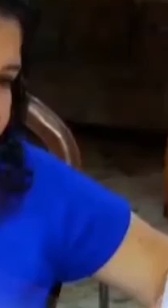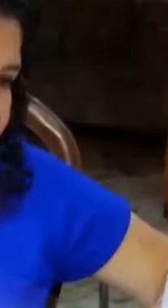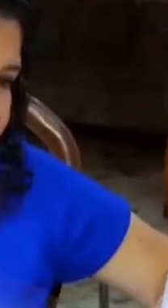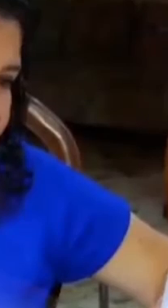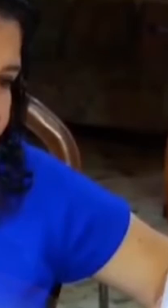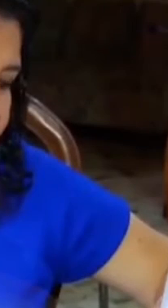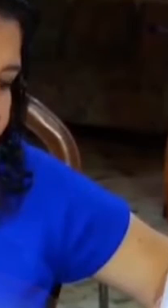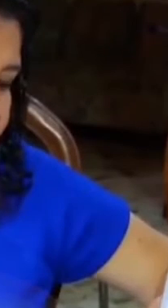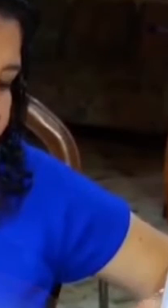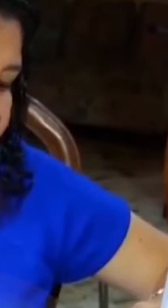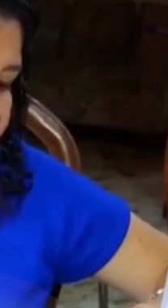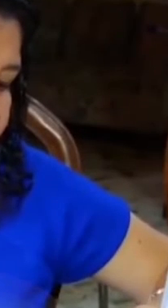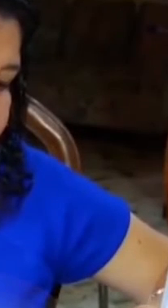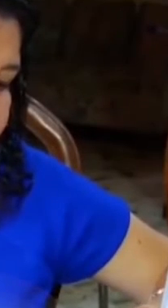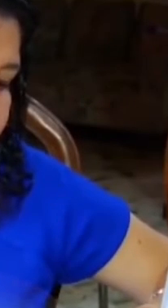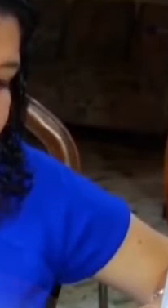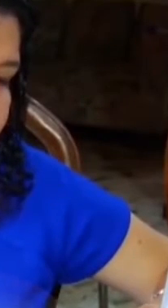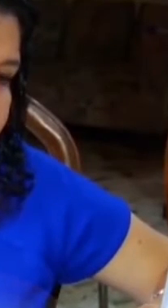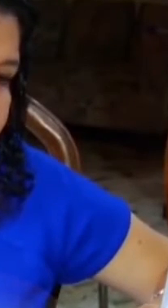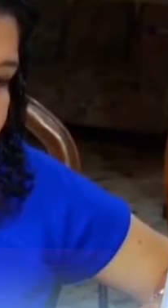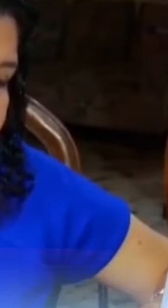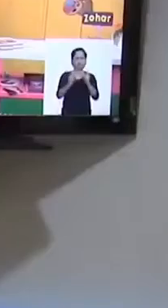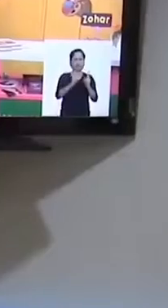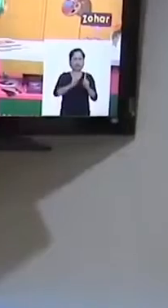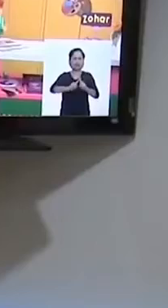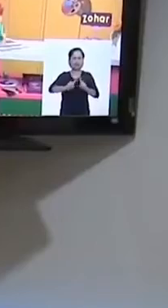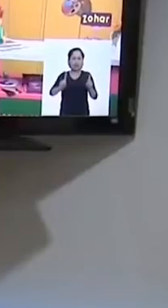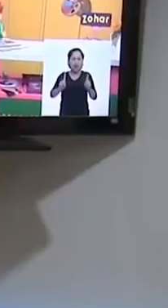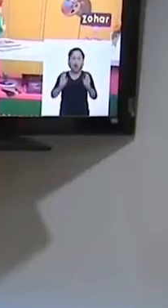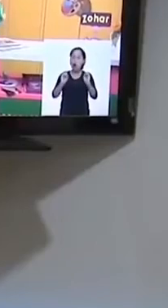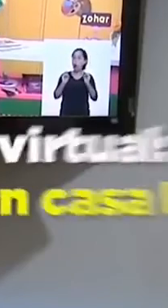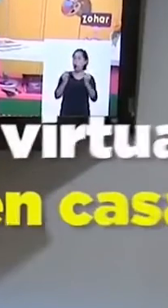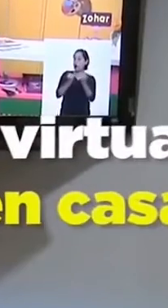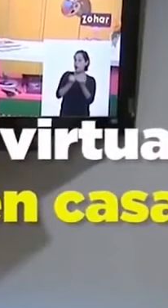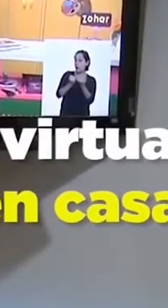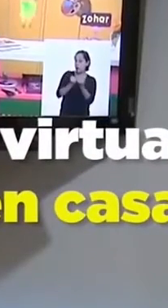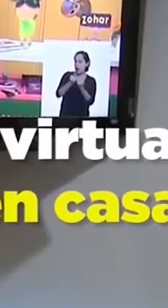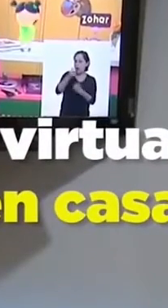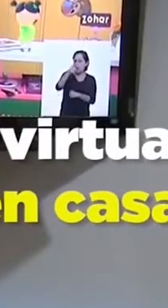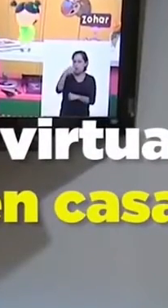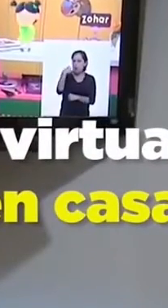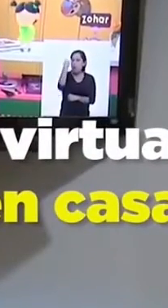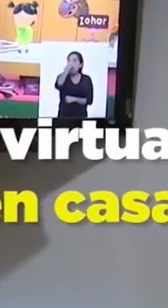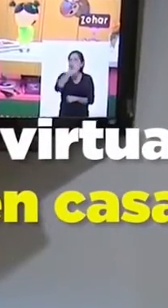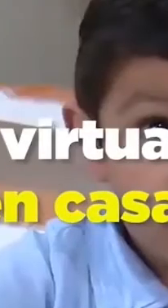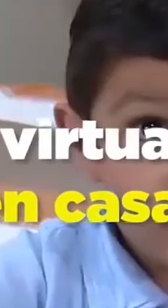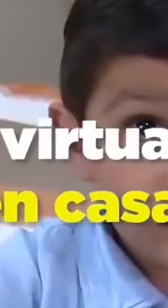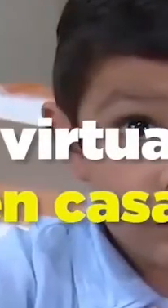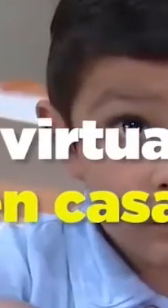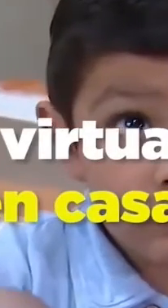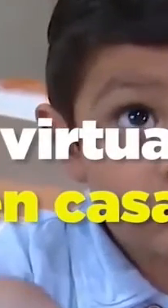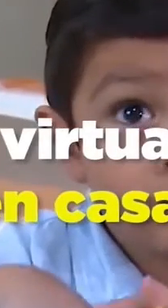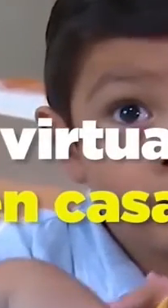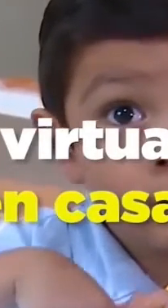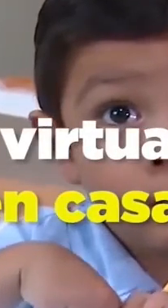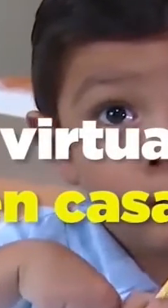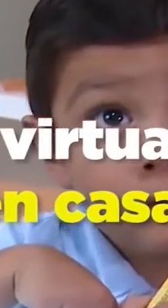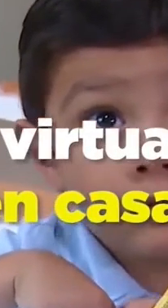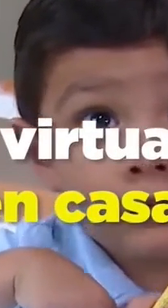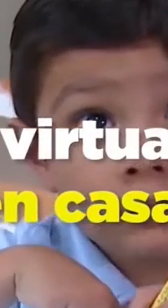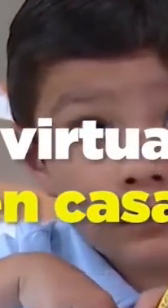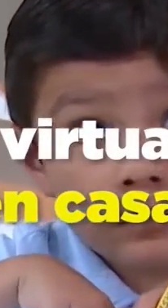todo esto con la finalidad de que las escuelas cumplan con todos los requisitos y puedan dar total seguridad a los